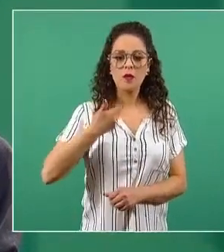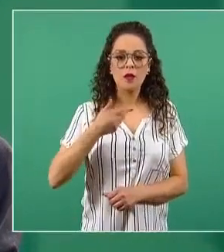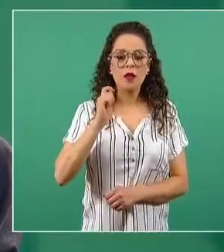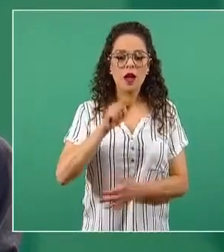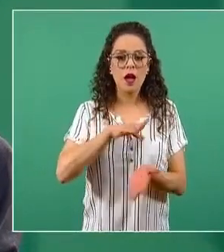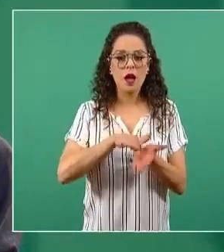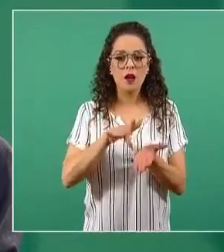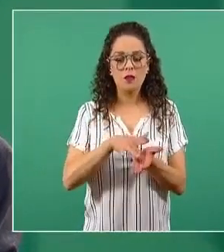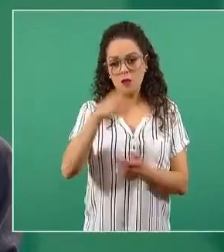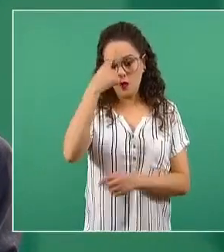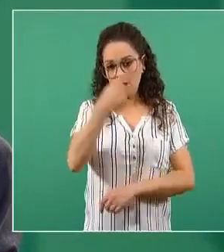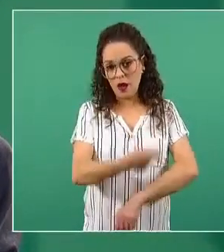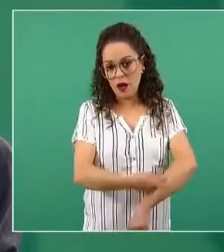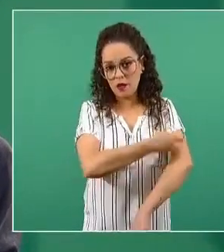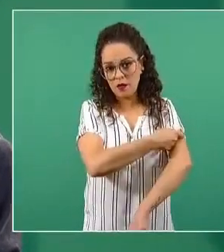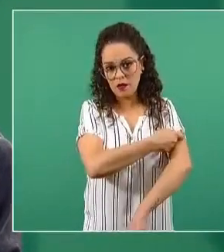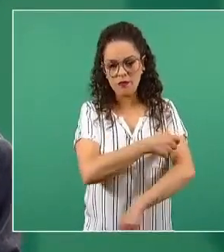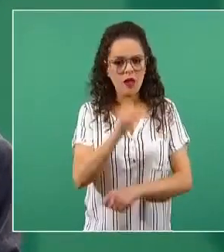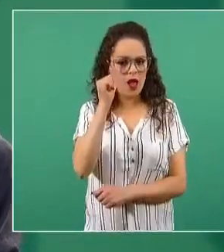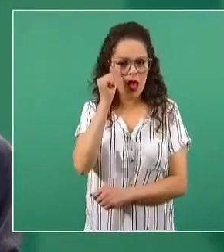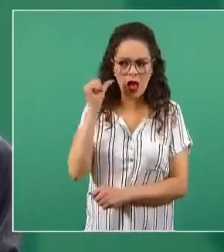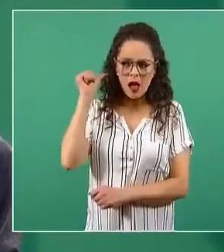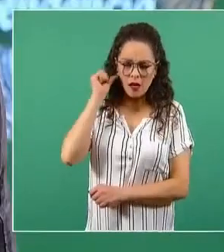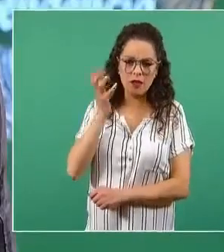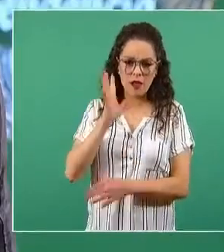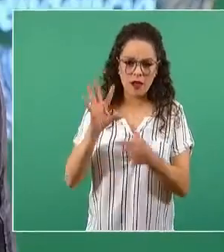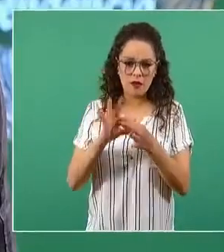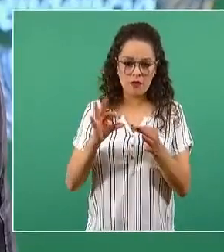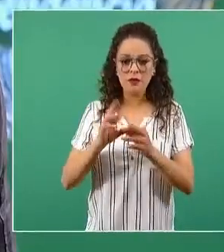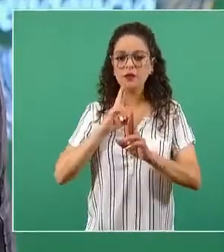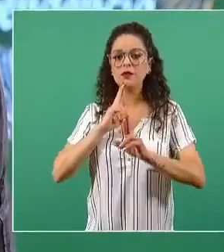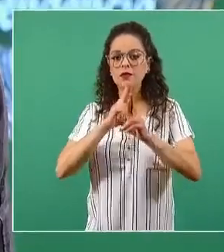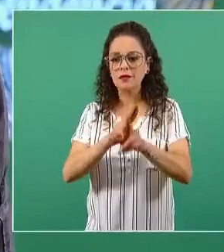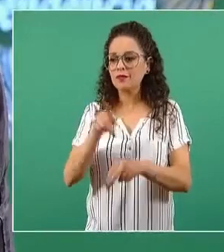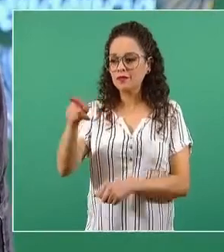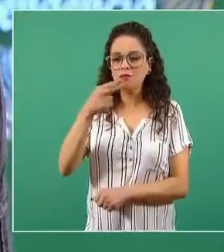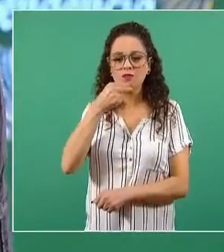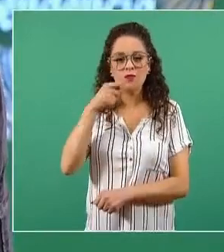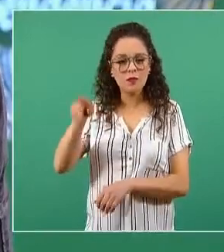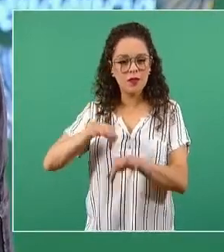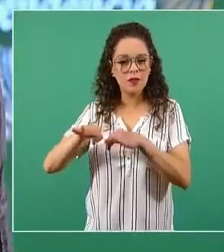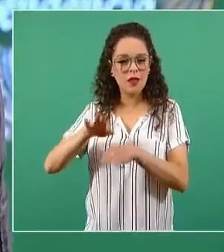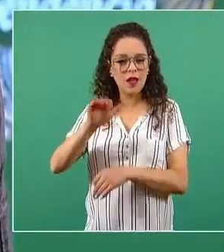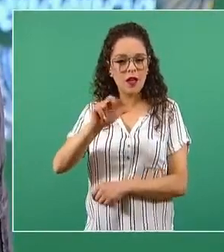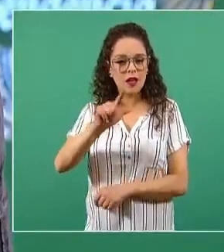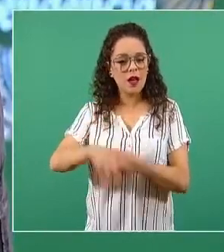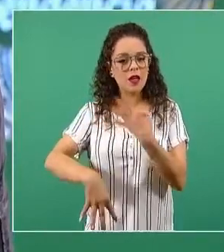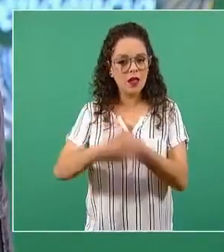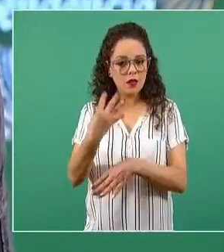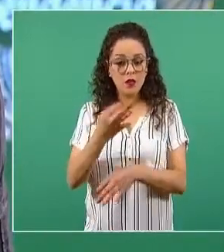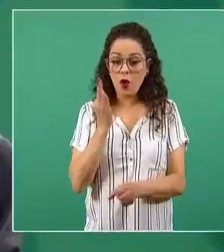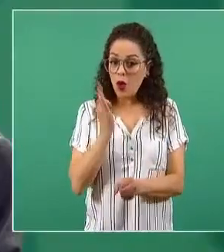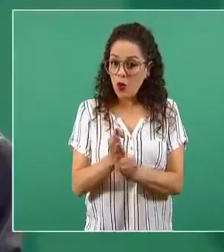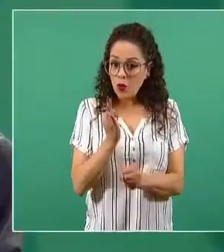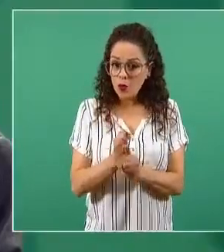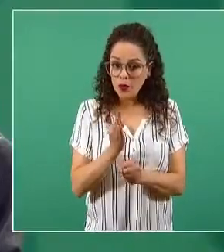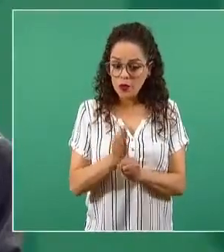vacunas, ya lo comentábamos ayer en respuesta al compañero de Canal 14, y se están procesando en este